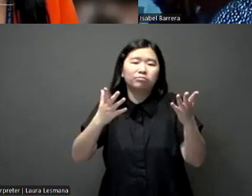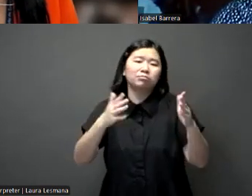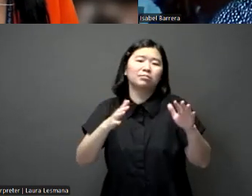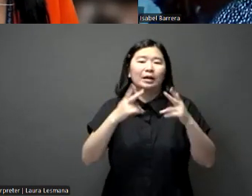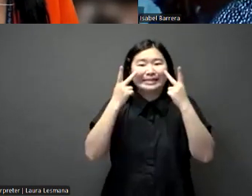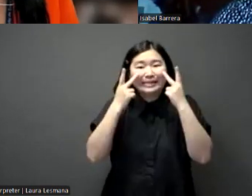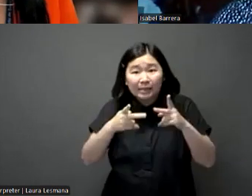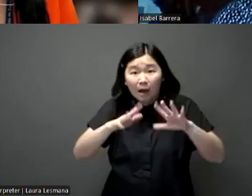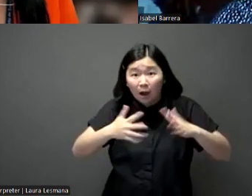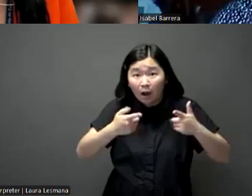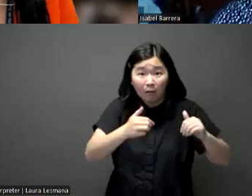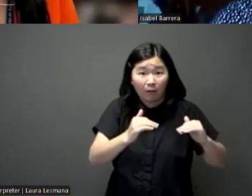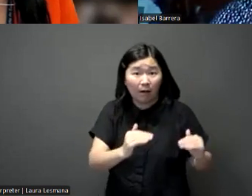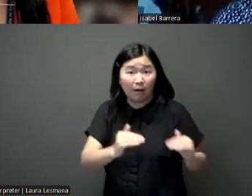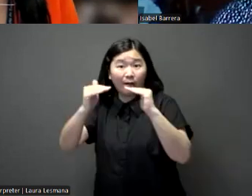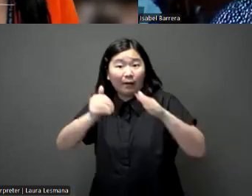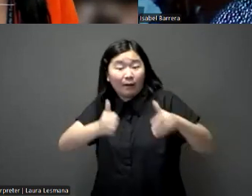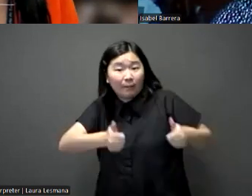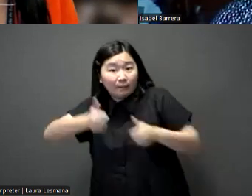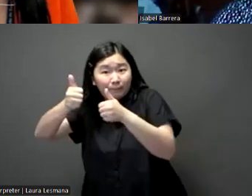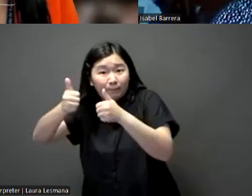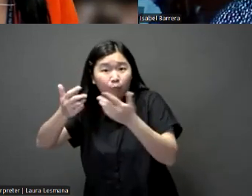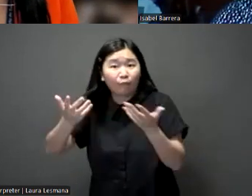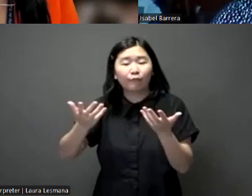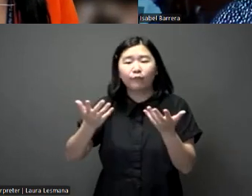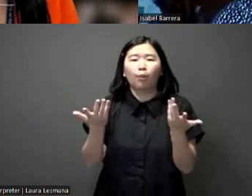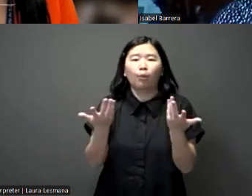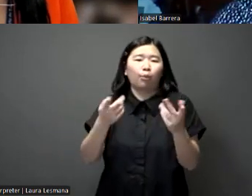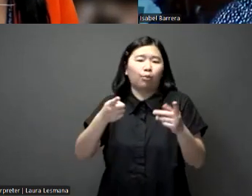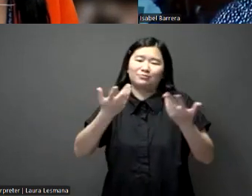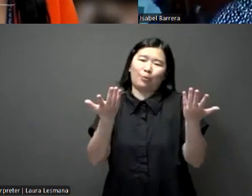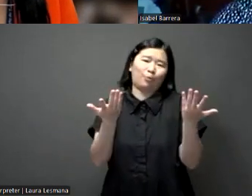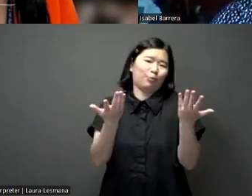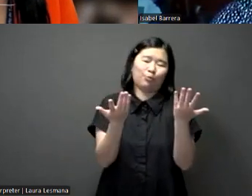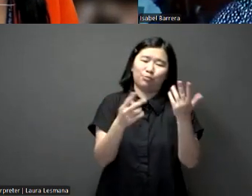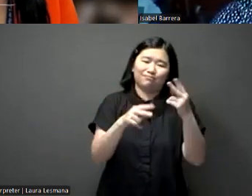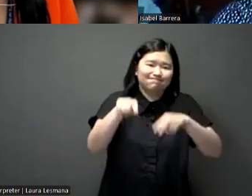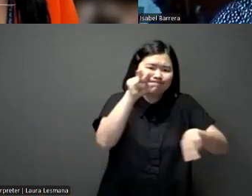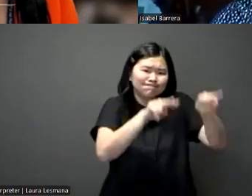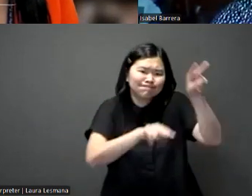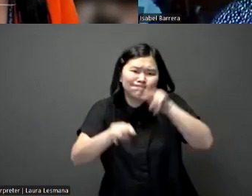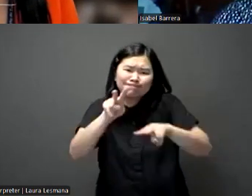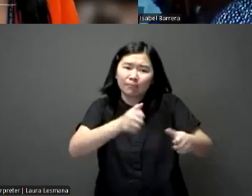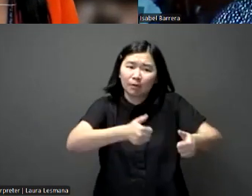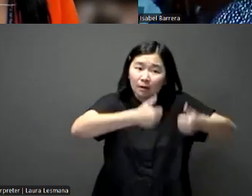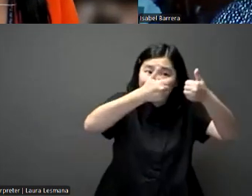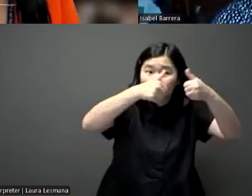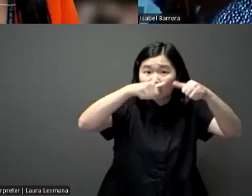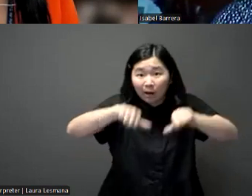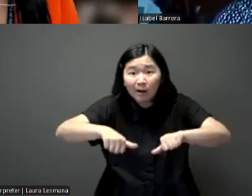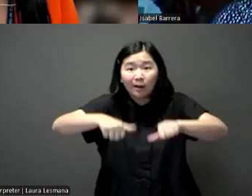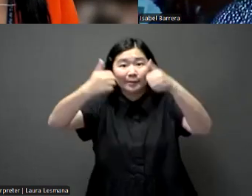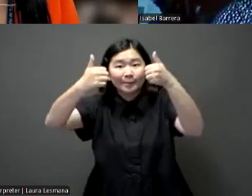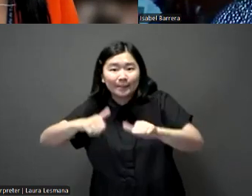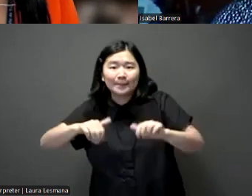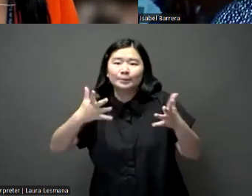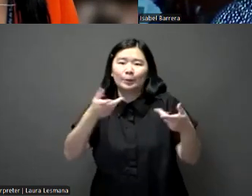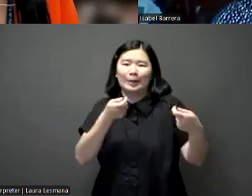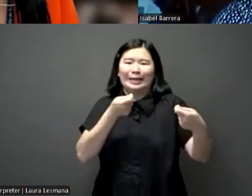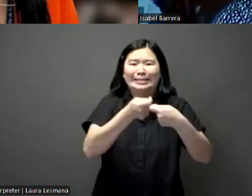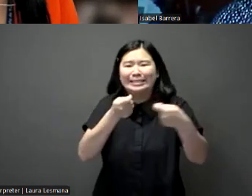Habitualmente este régimen se va actualizando de acuerdo a la evidencia y también de acuerdo a la disponibilidad presupuestaria.